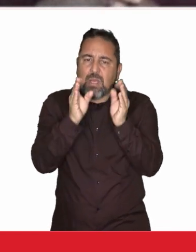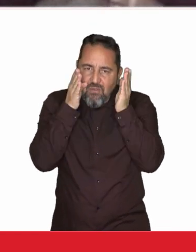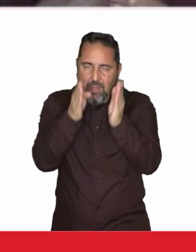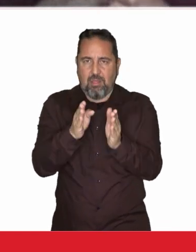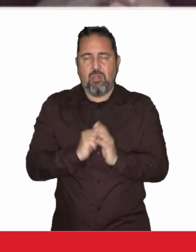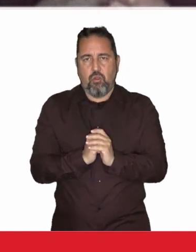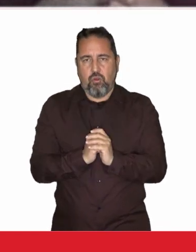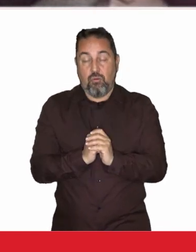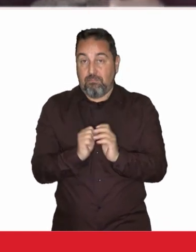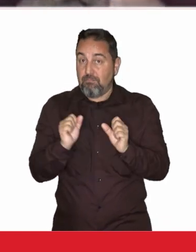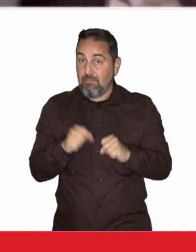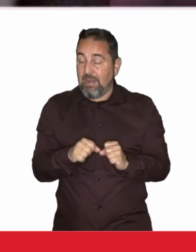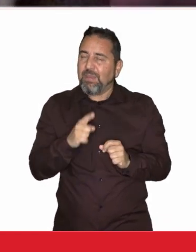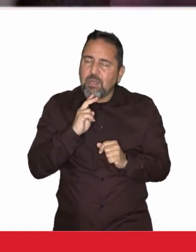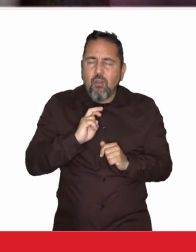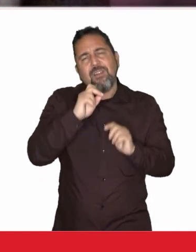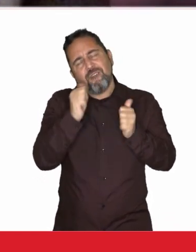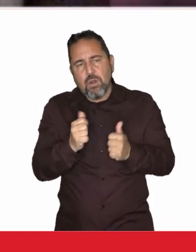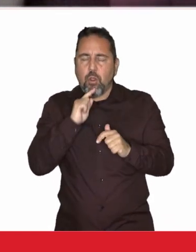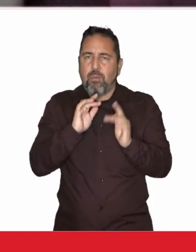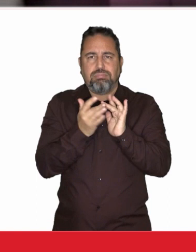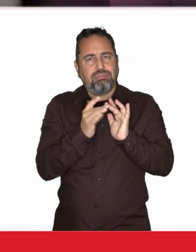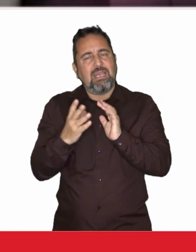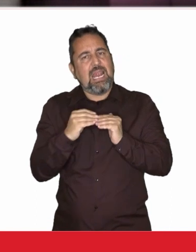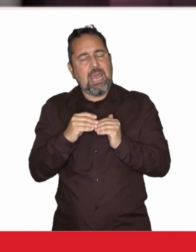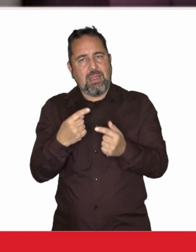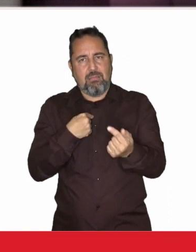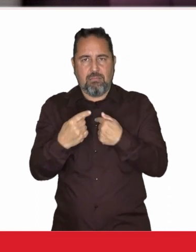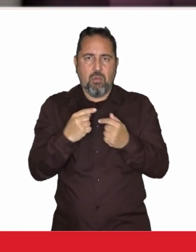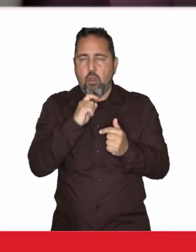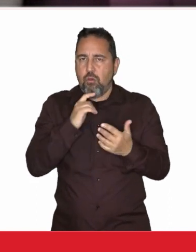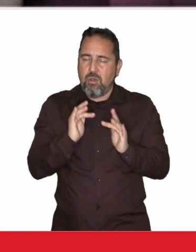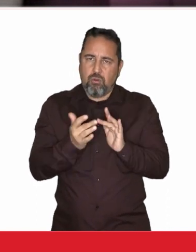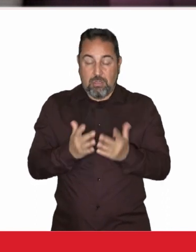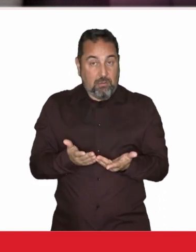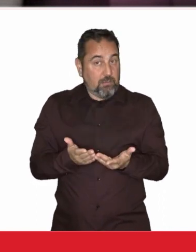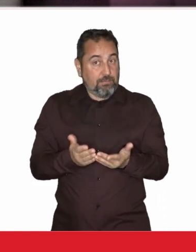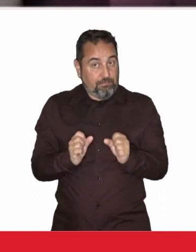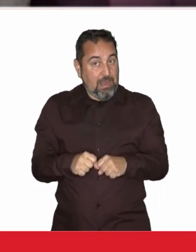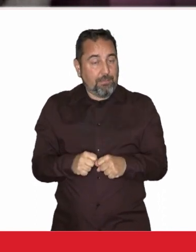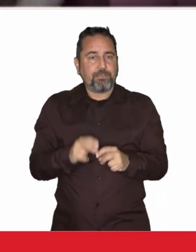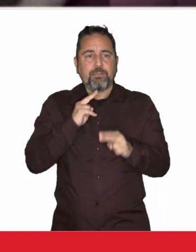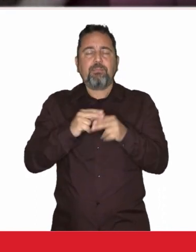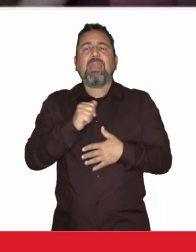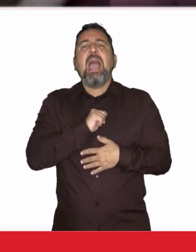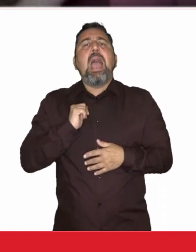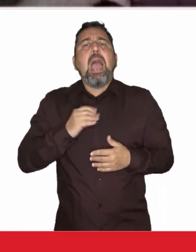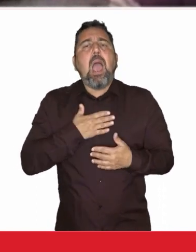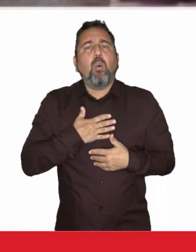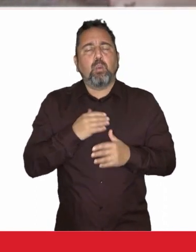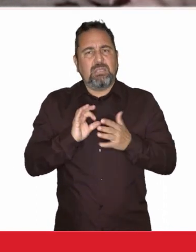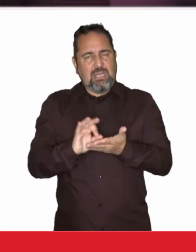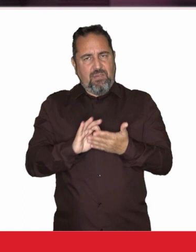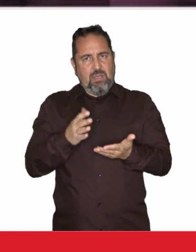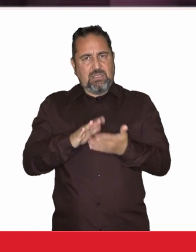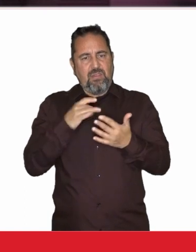muy exclusiva. ¿Vale? Es otra forma de relacionarme con el cliente. ¿Vale? El autoservicio, en la que no